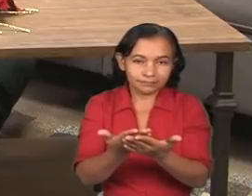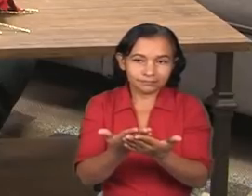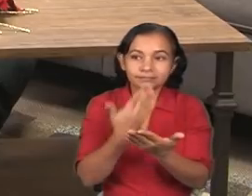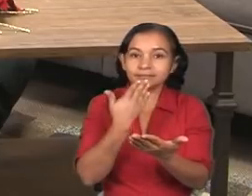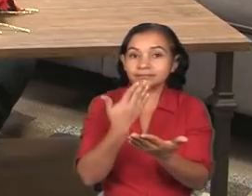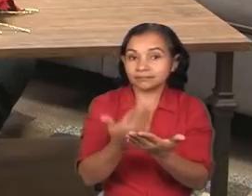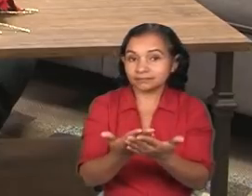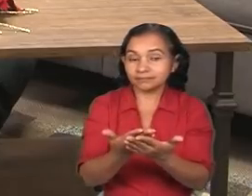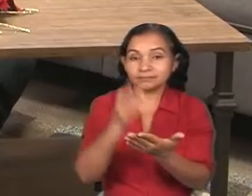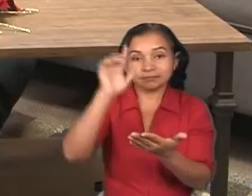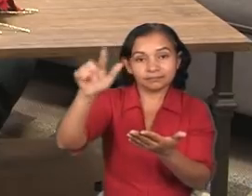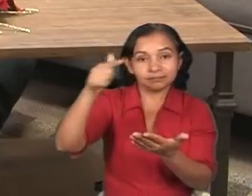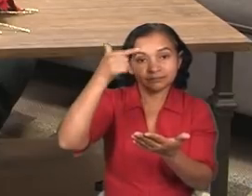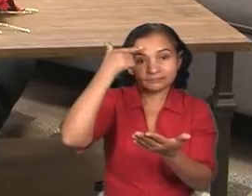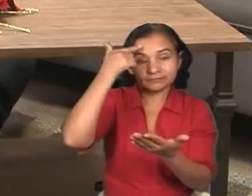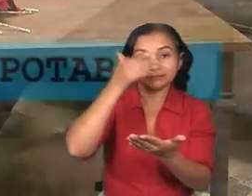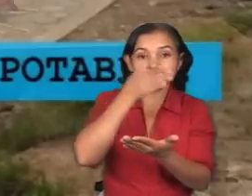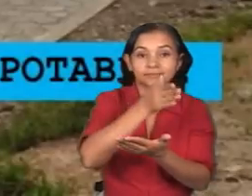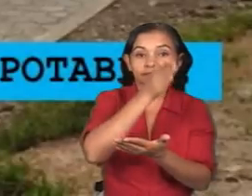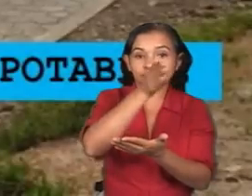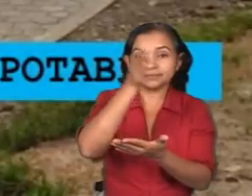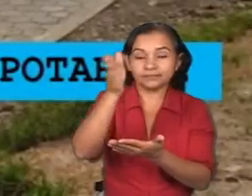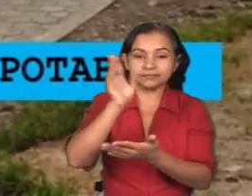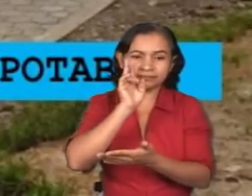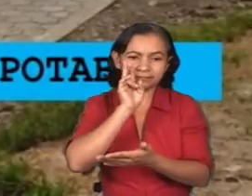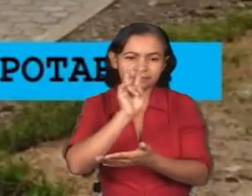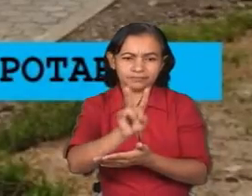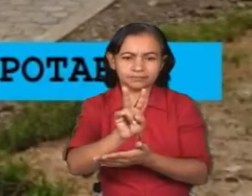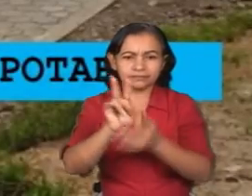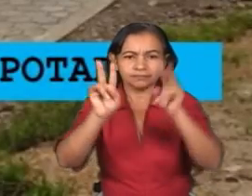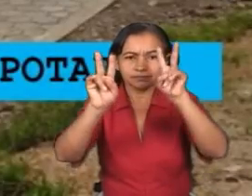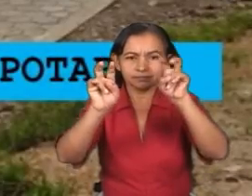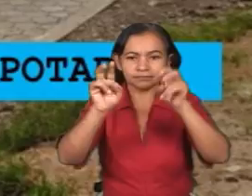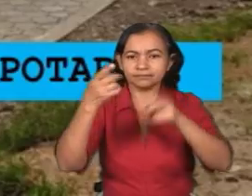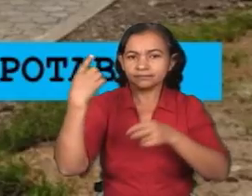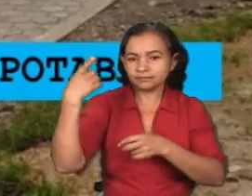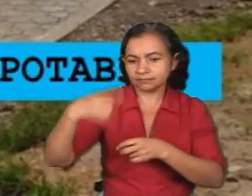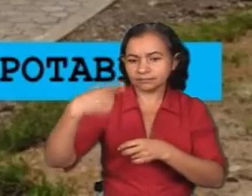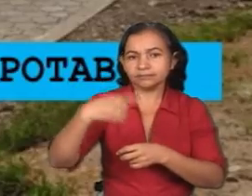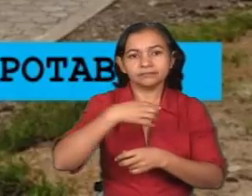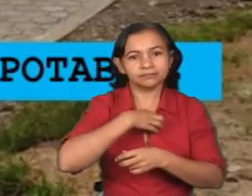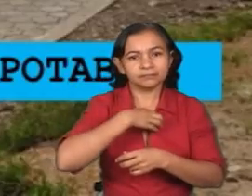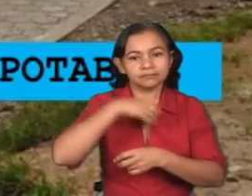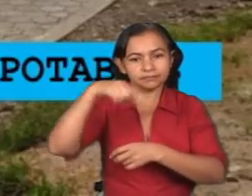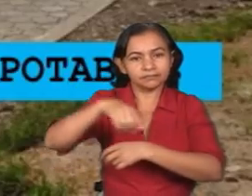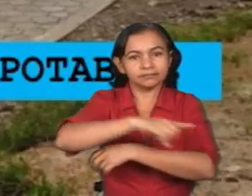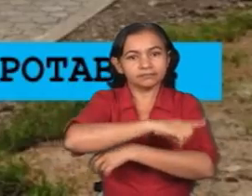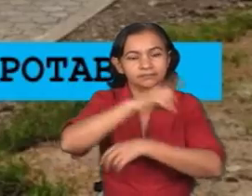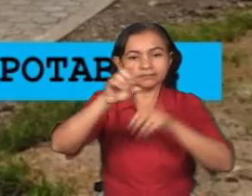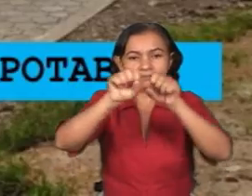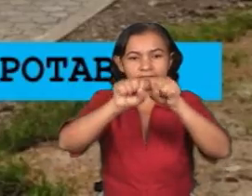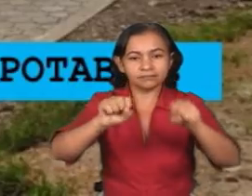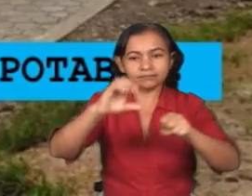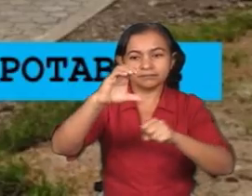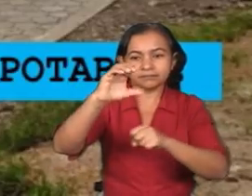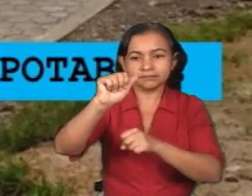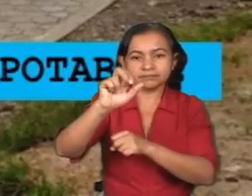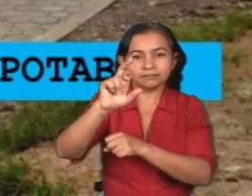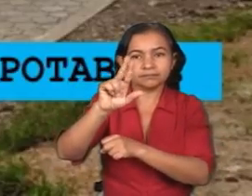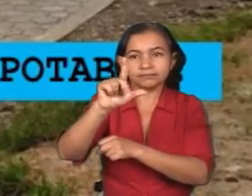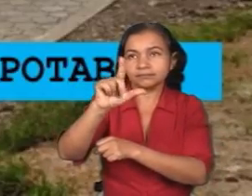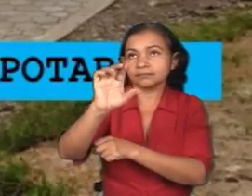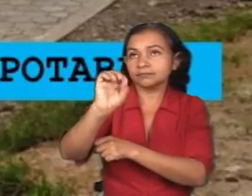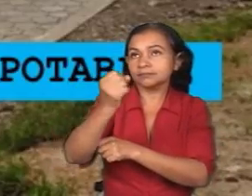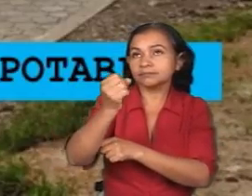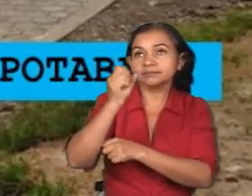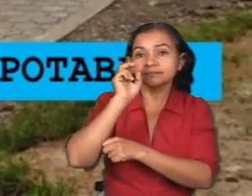a la gestión del gobierno, ¿no? Al ver este tema como una restitución de derechos, hoy por hoy San Carlos cuenta, y podemos ver ahí